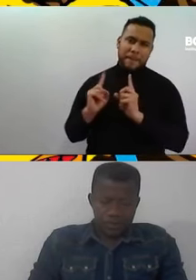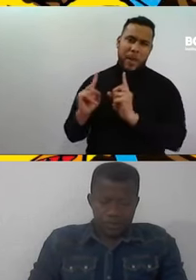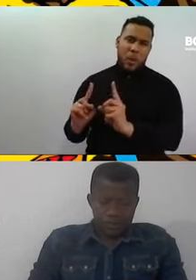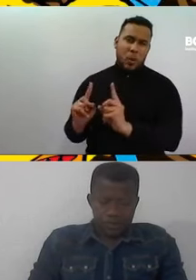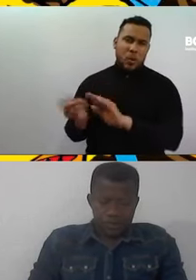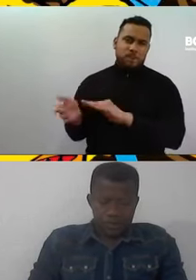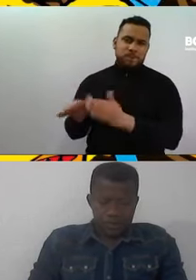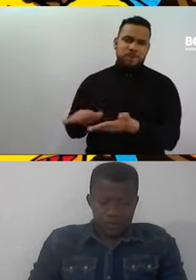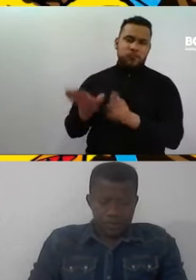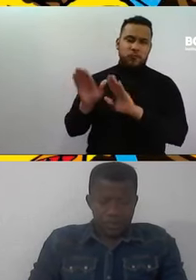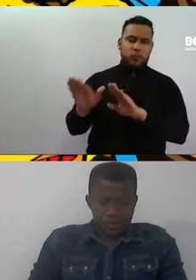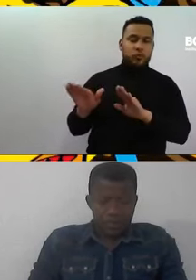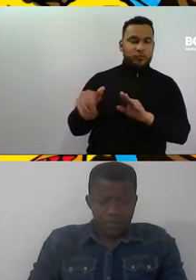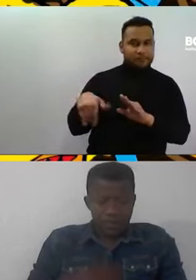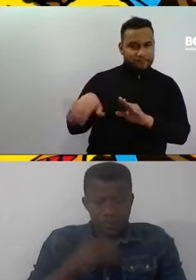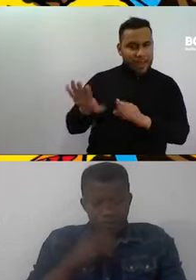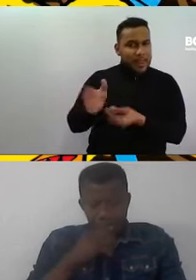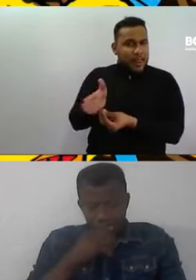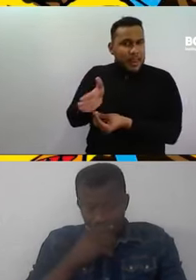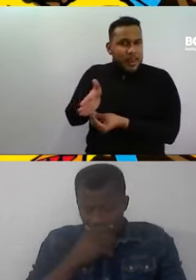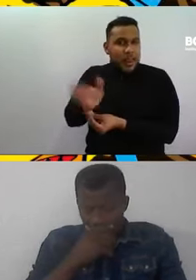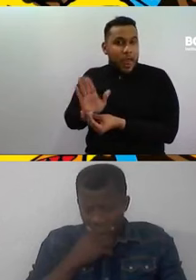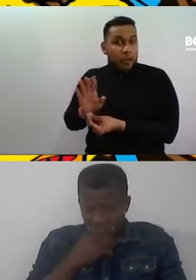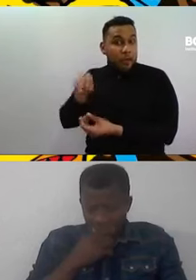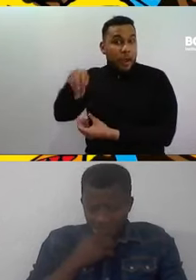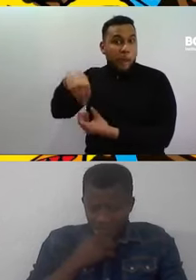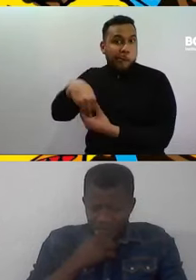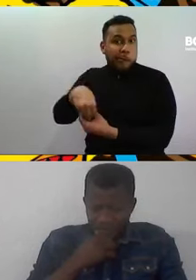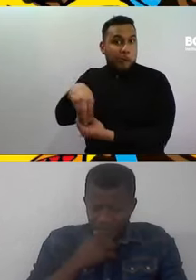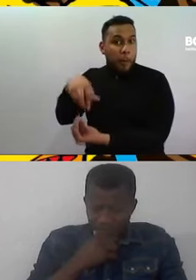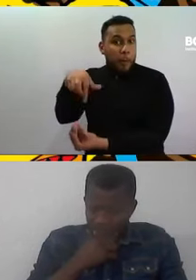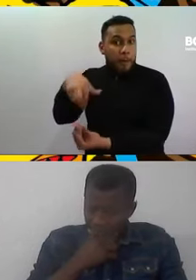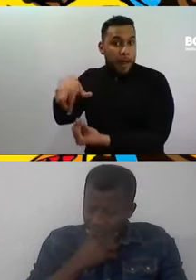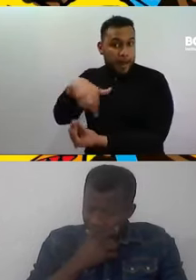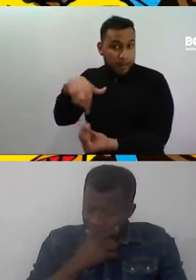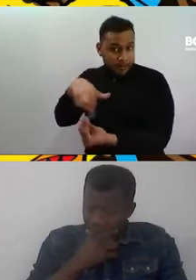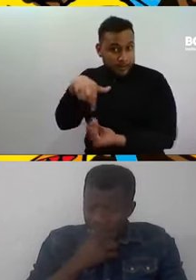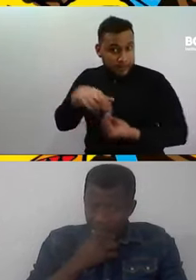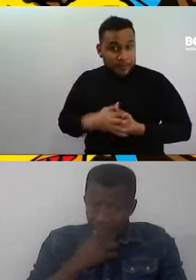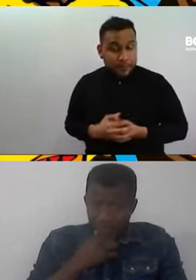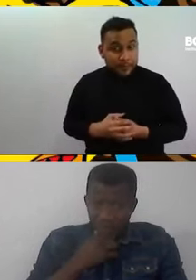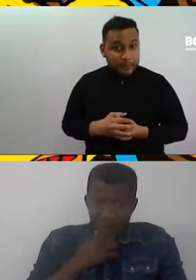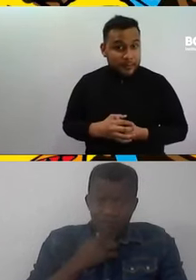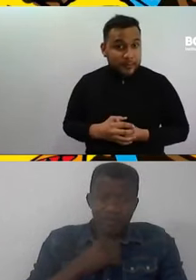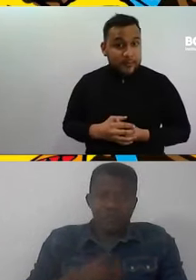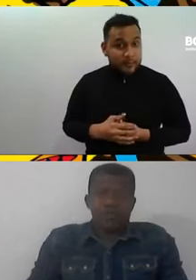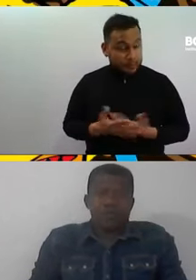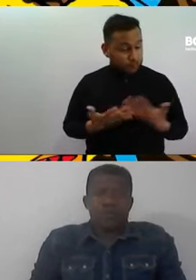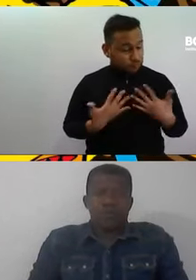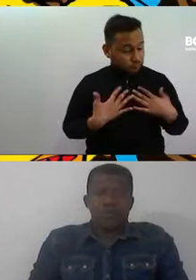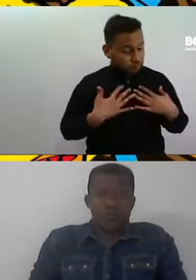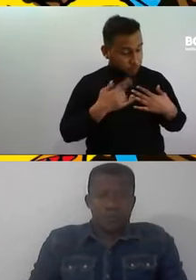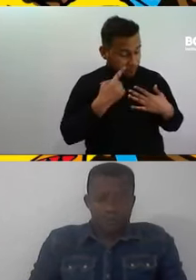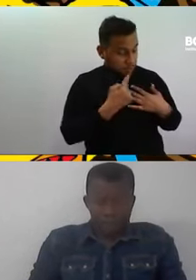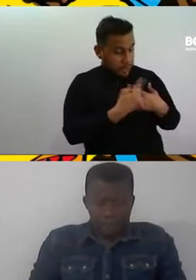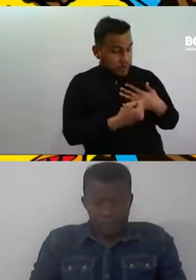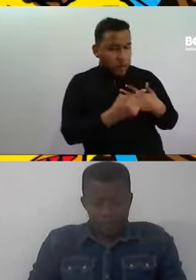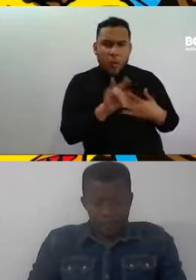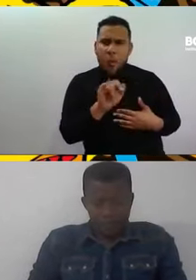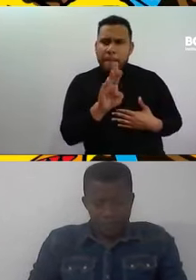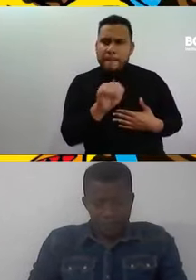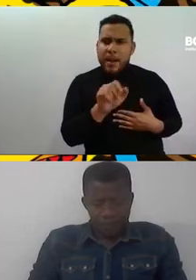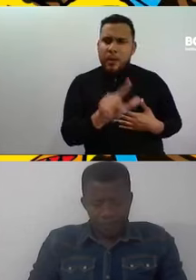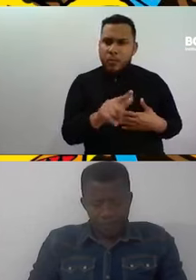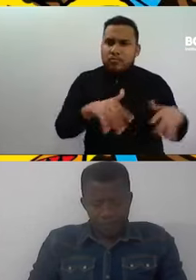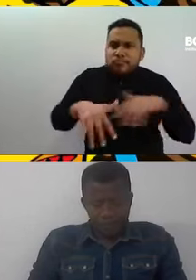es religiosidad palenquera. Cuando hablaba Uriel de lo que es el umbalú, esa